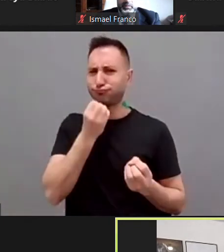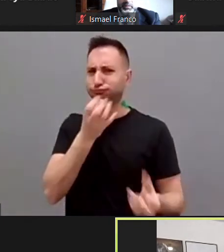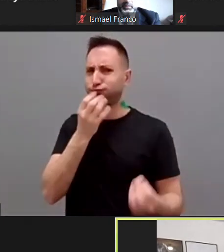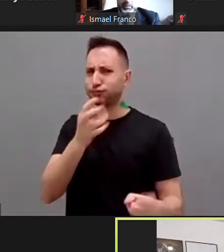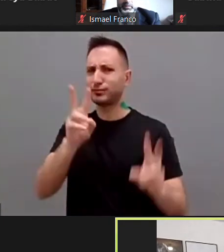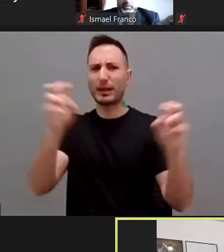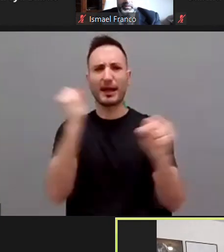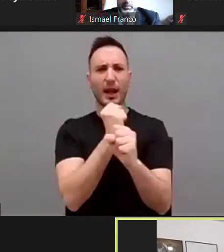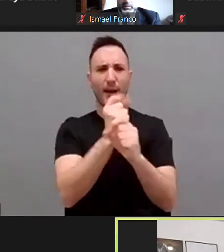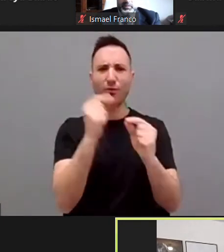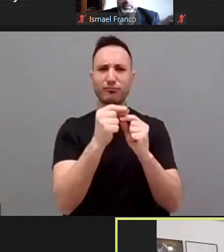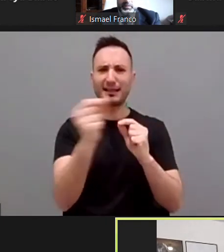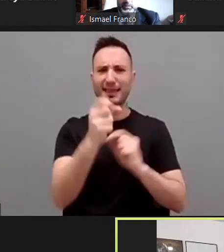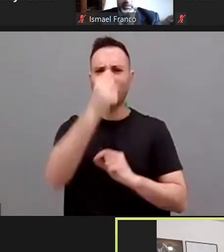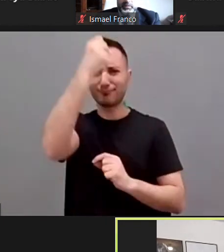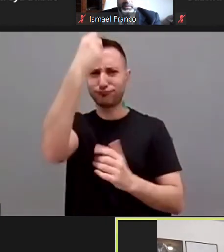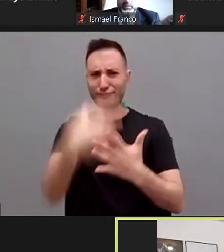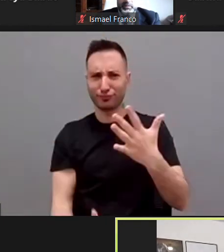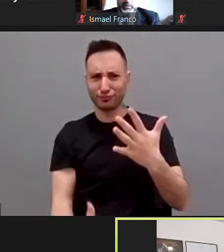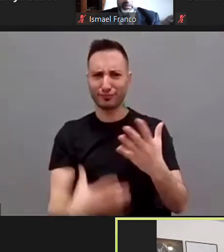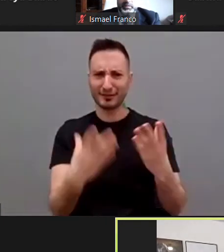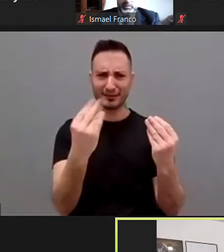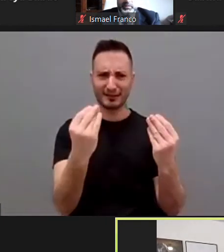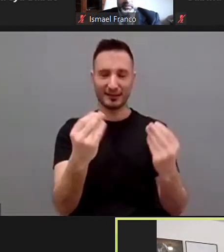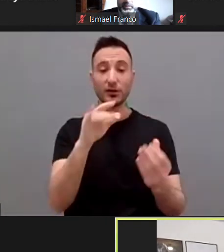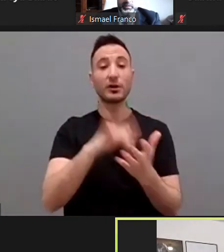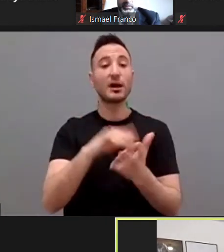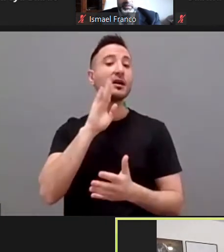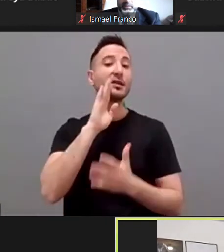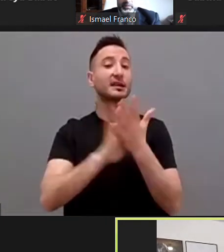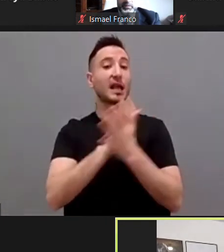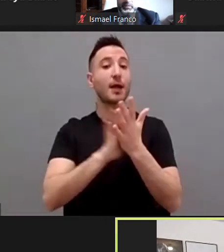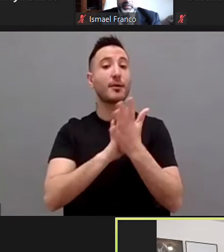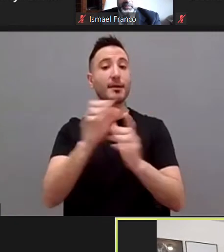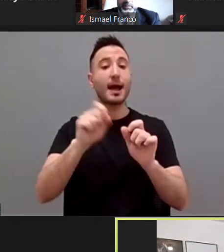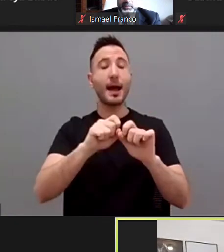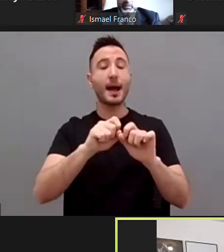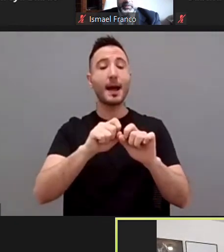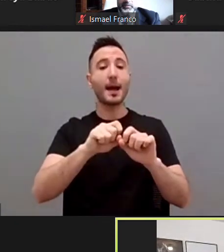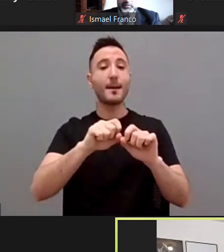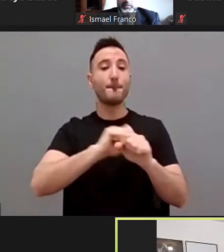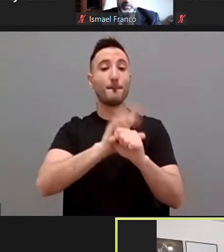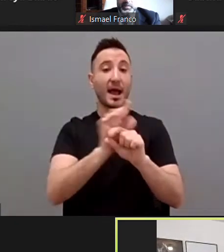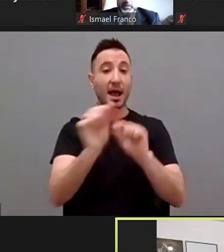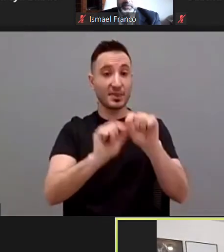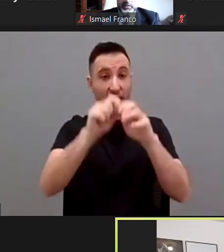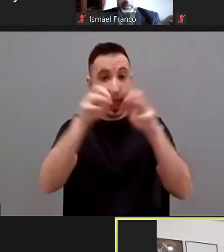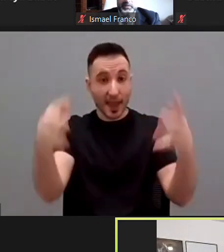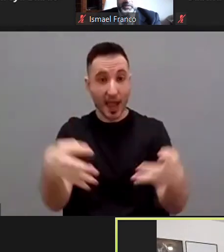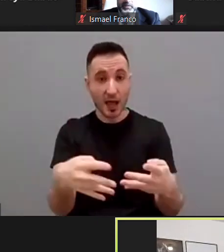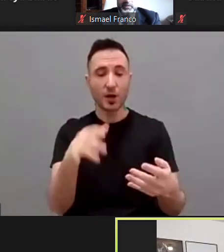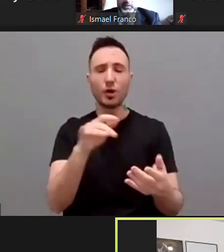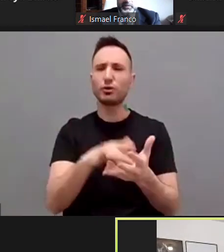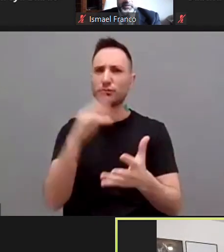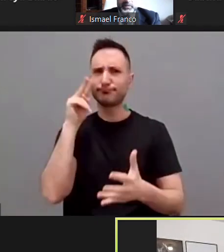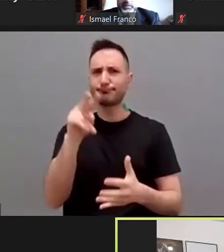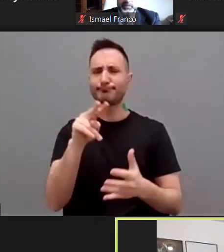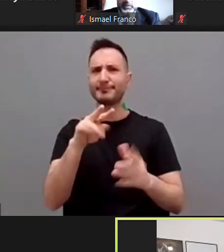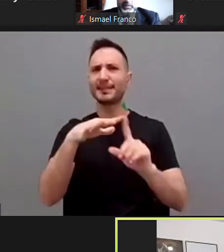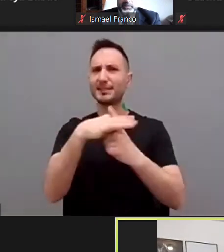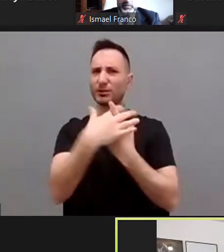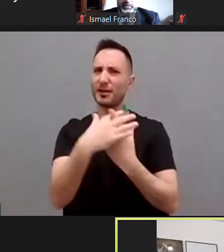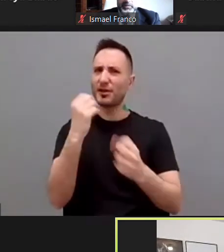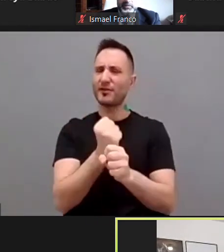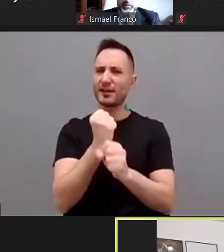teletrabajo, porque claro, lo que ha pasado con la pandemia y con estos meses de confinamiento es que se ha puesto de manifiesto que la conciliación está lejos de ser una